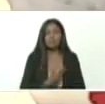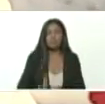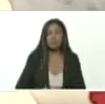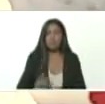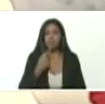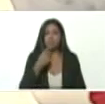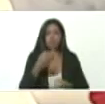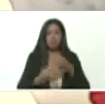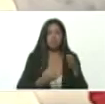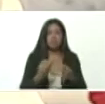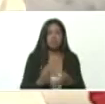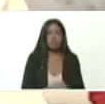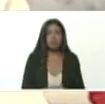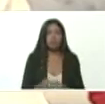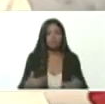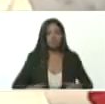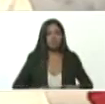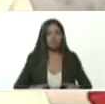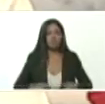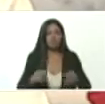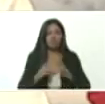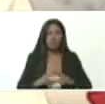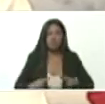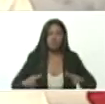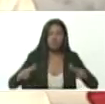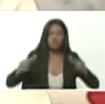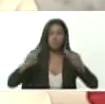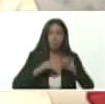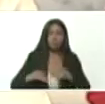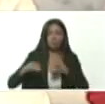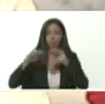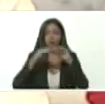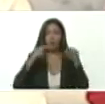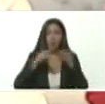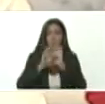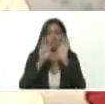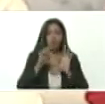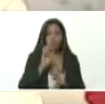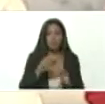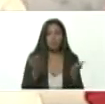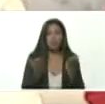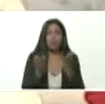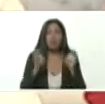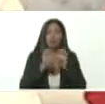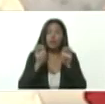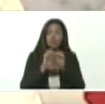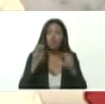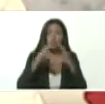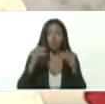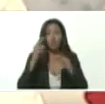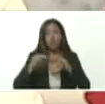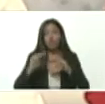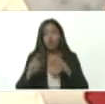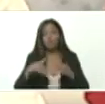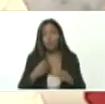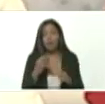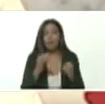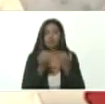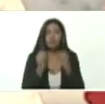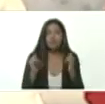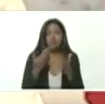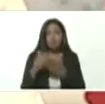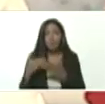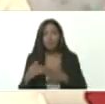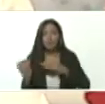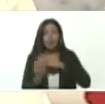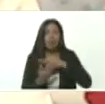todos, tenemos que hacer un gran esfuerzo por universalizar la educación inicial, para que todos los niños, independientemente del hogar de